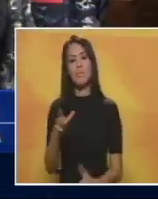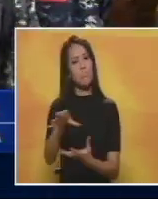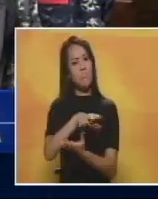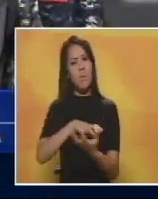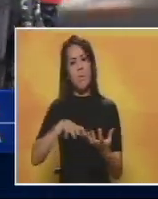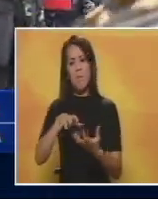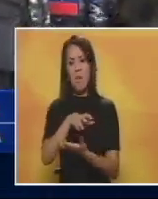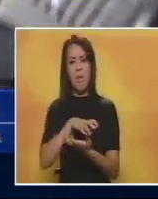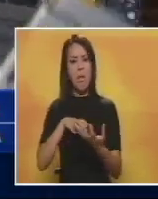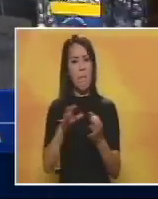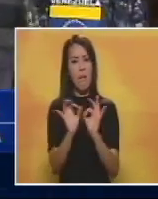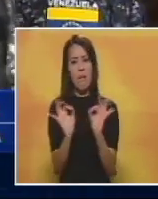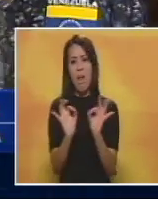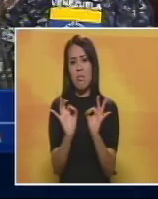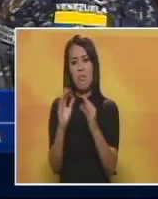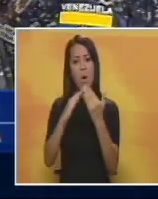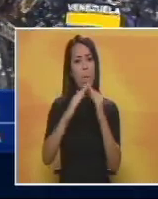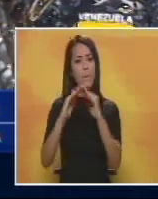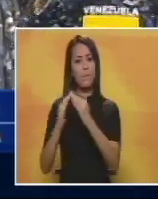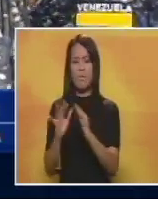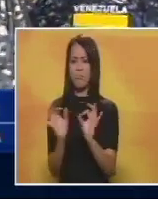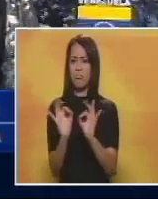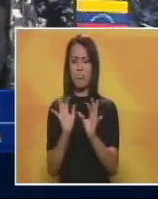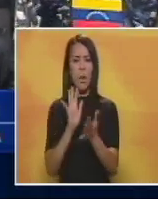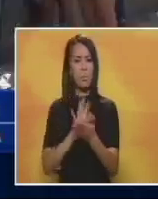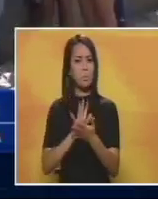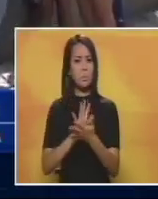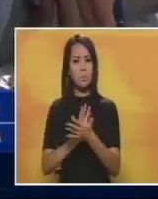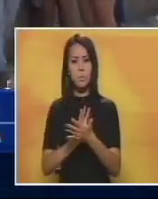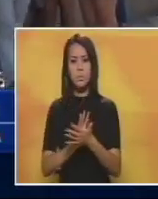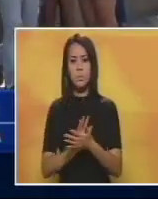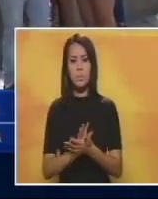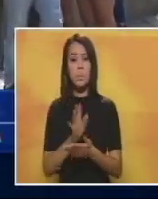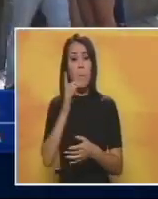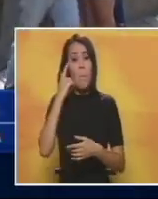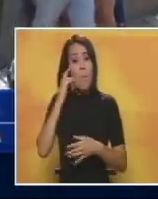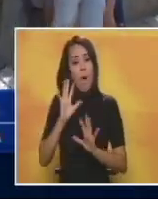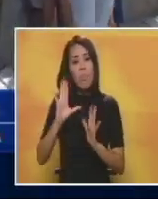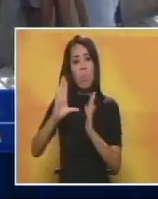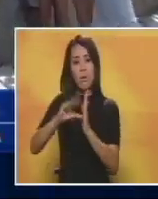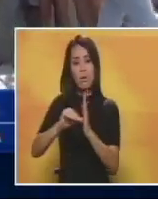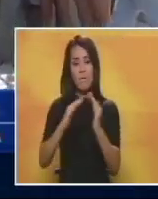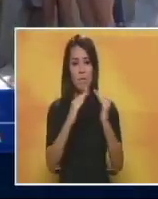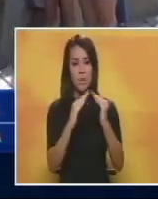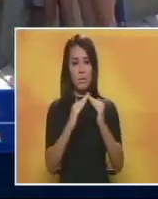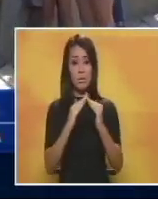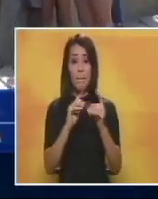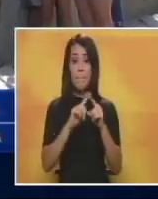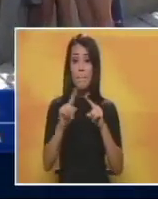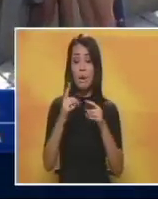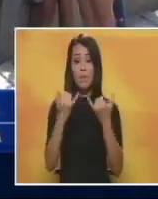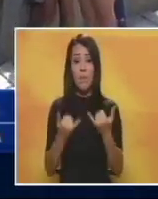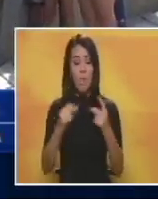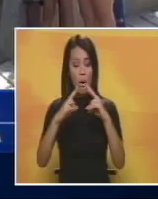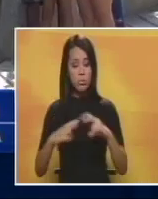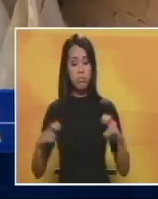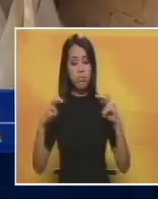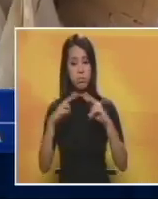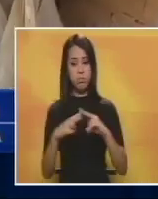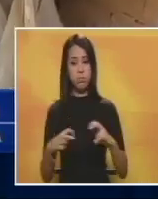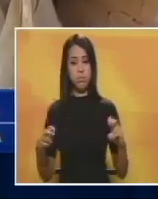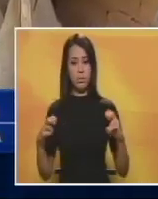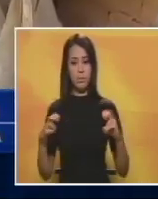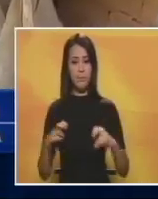con nadie en su comunidad, pudiera tratarse de un robo a la vivienda, pero se encuentran realizando pues